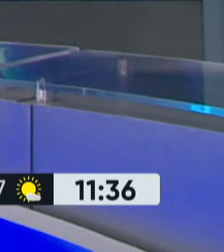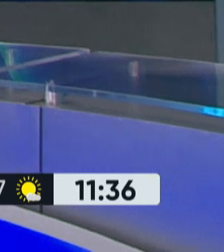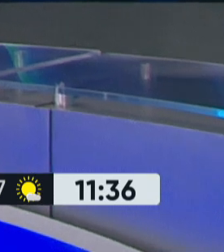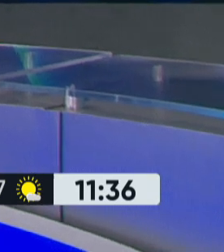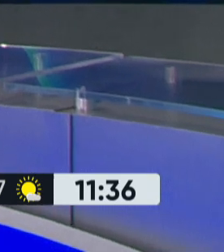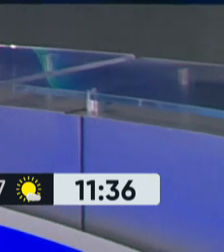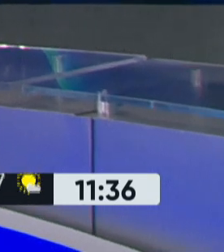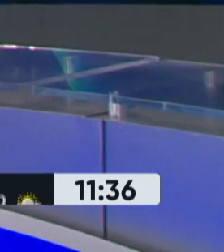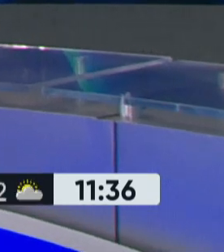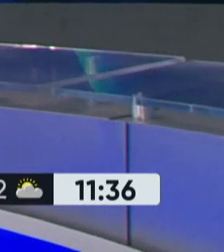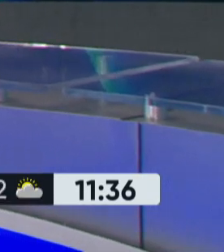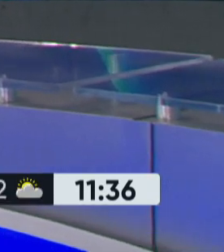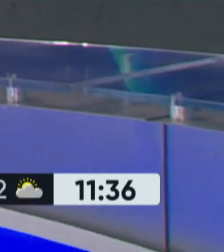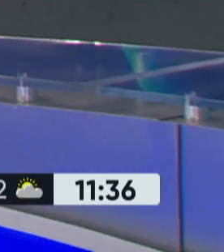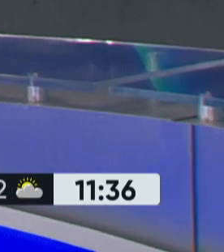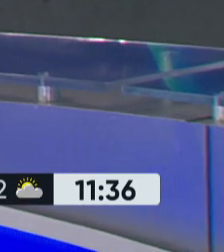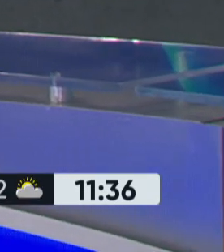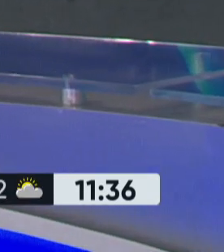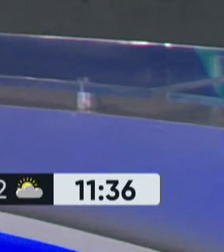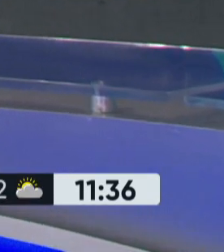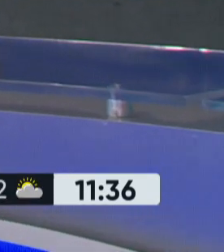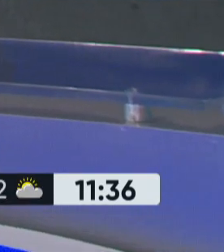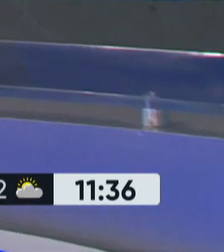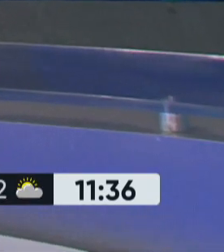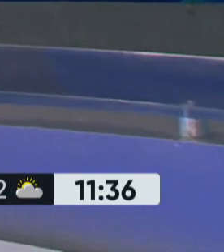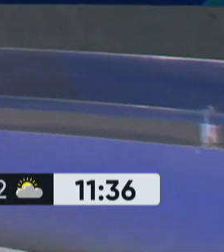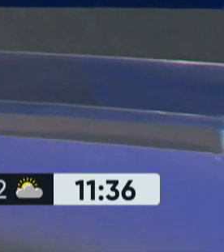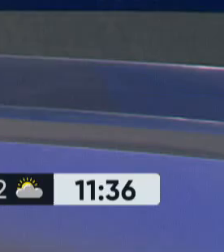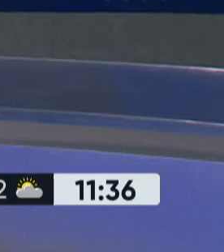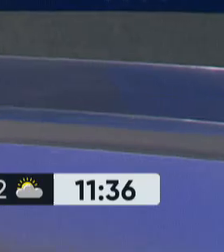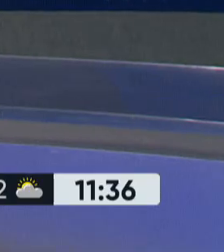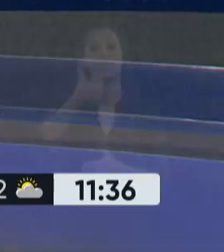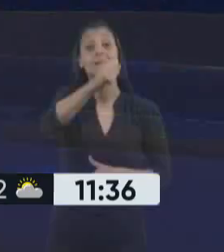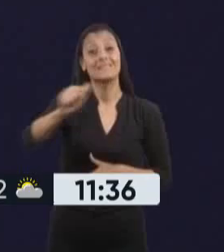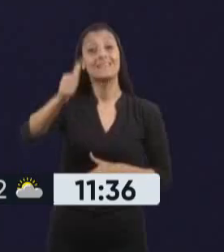Vamos a Casa Rosada por la habitual conferencia de prensa del vocero presidencial.